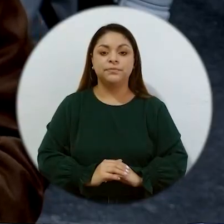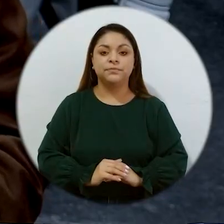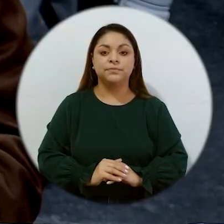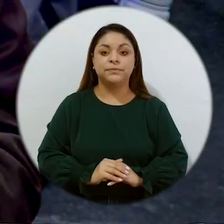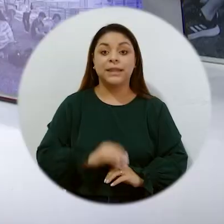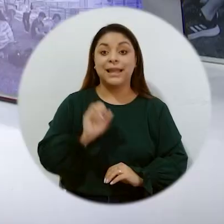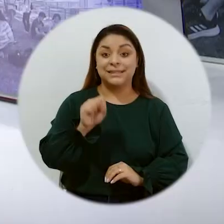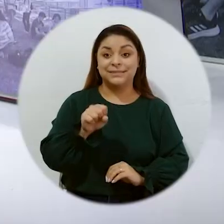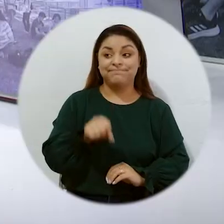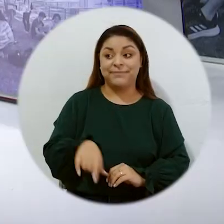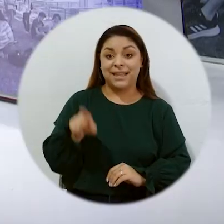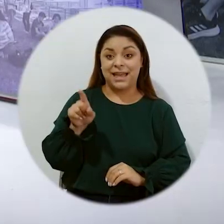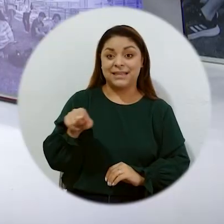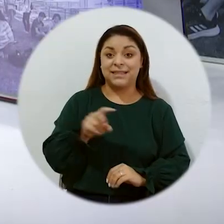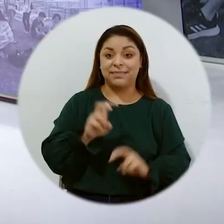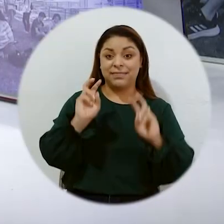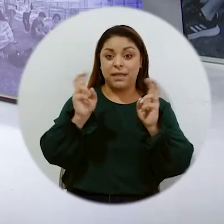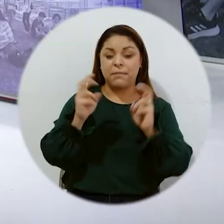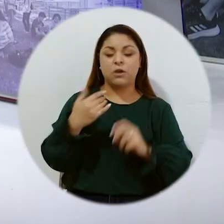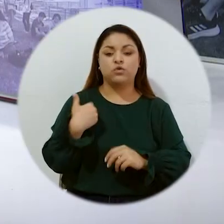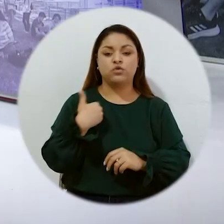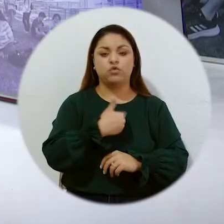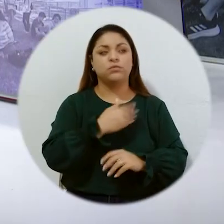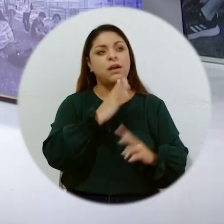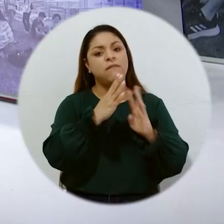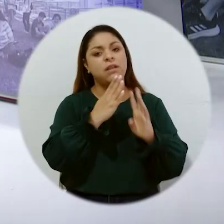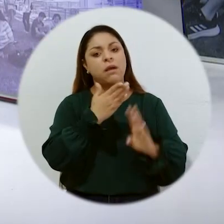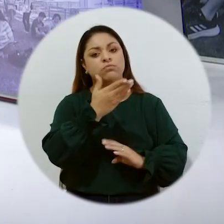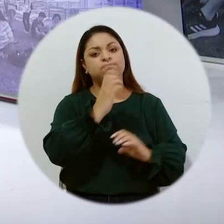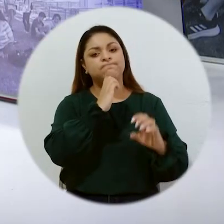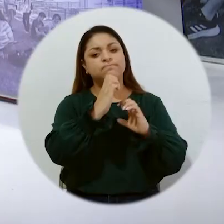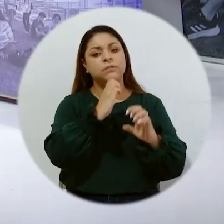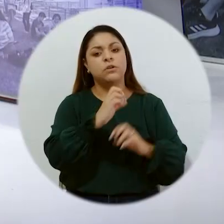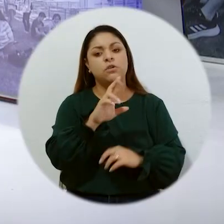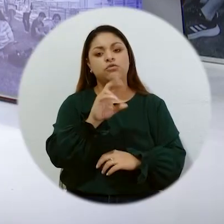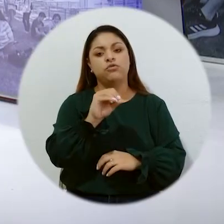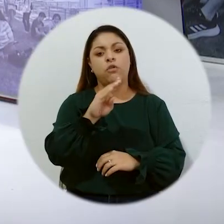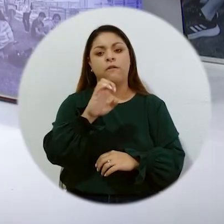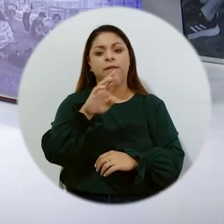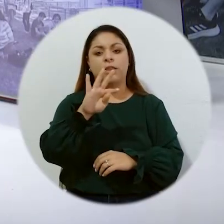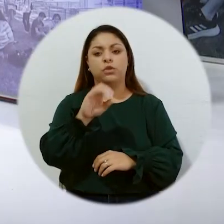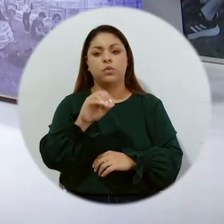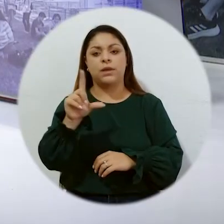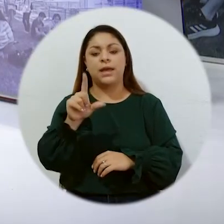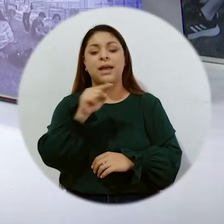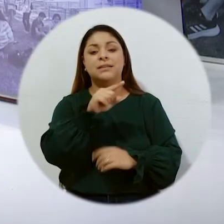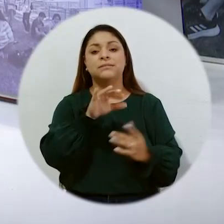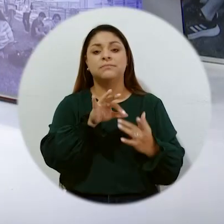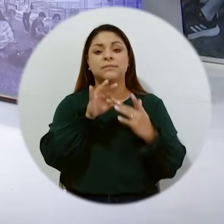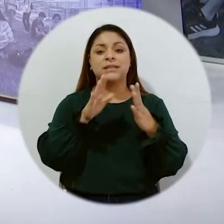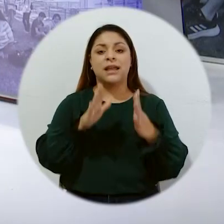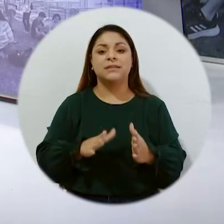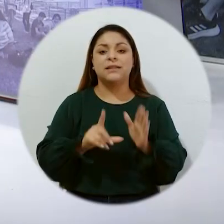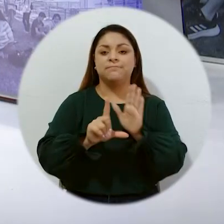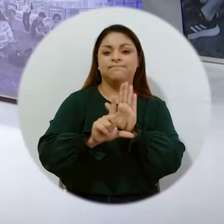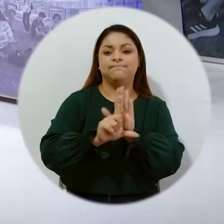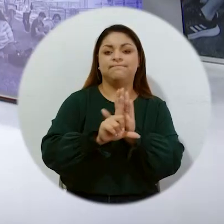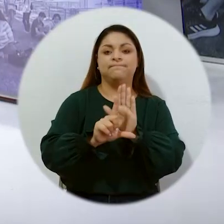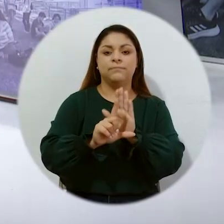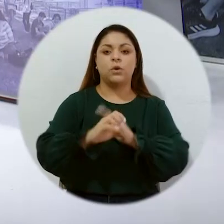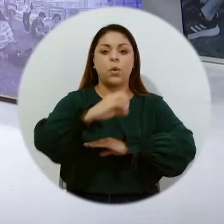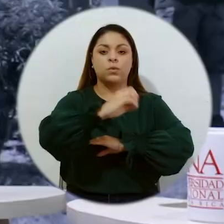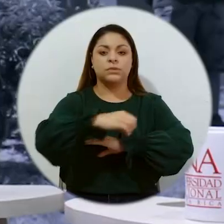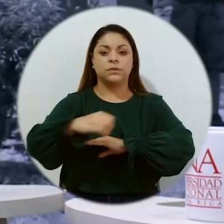Sí. Sobre el tema, Una Mirada conversó con Roberto Lastra, quien es especialista en legislación de